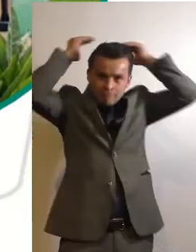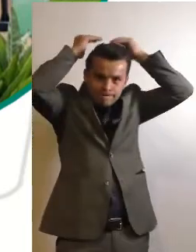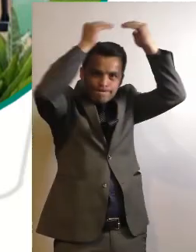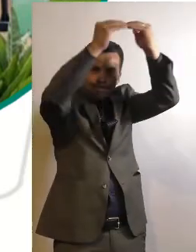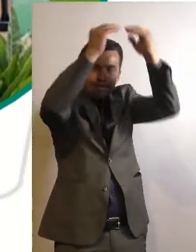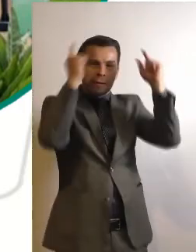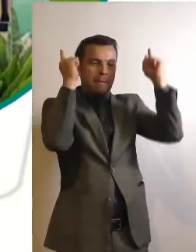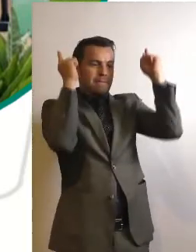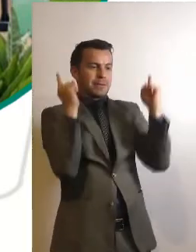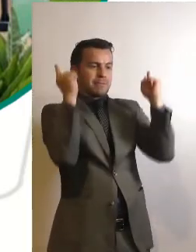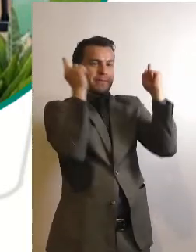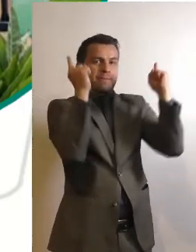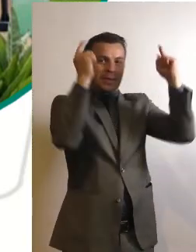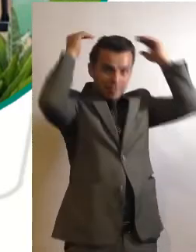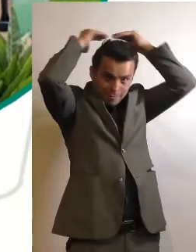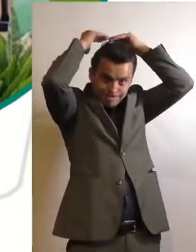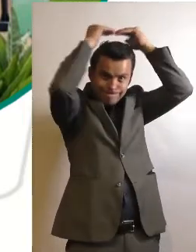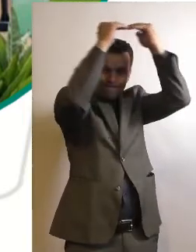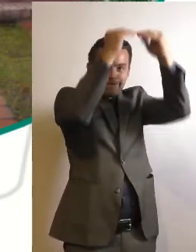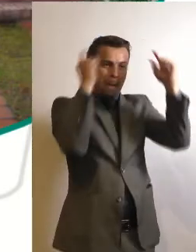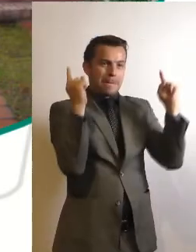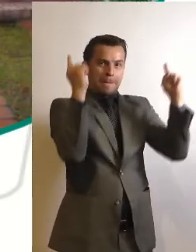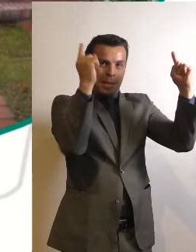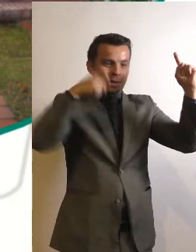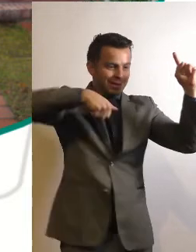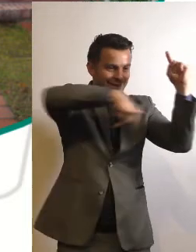auditorio principal, siguiente,